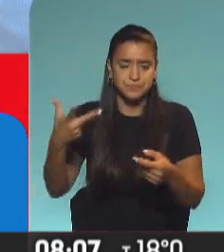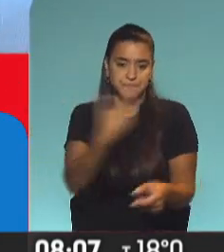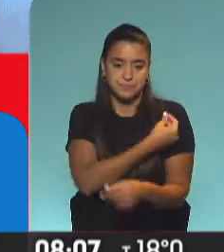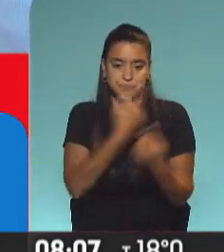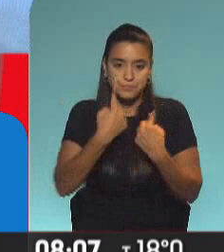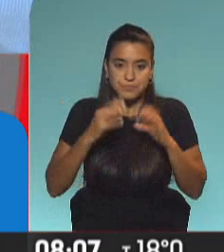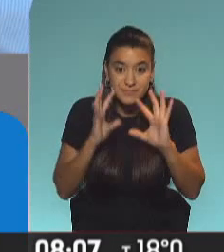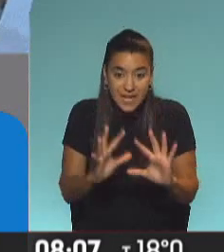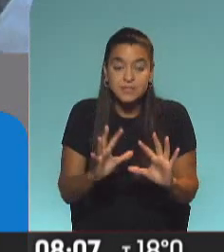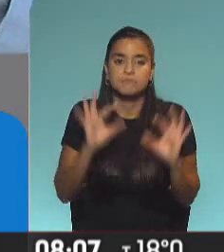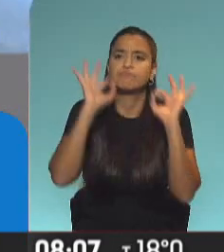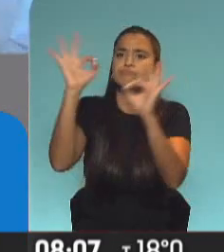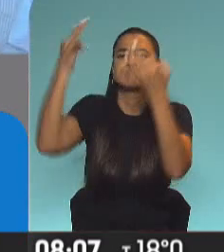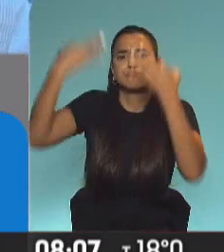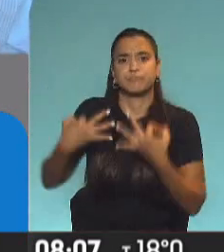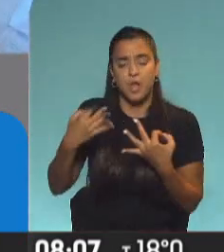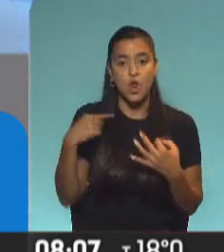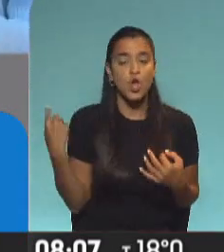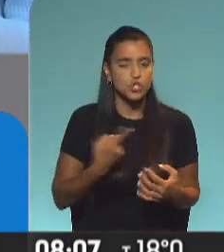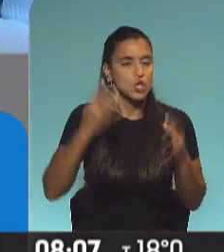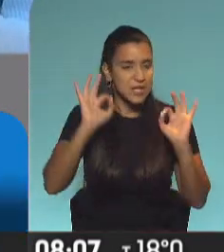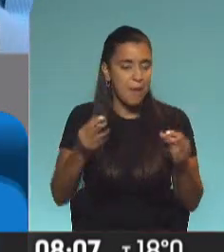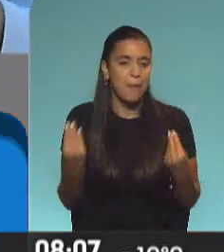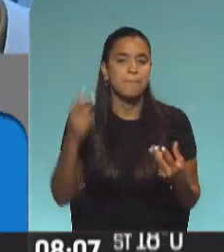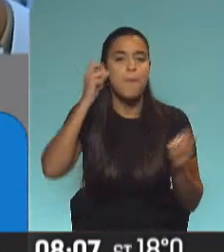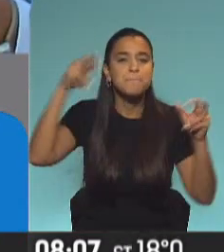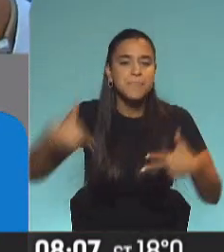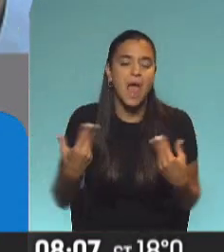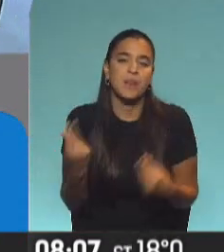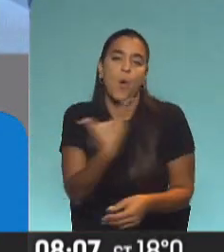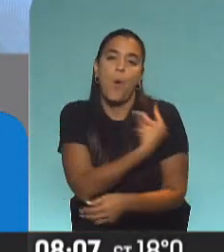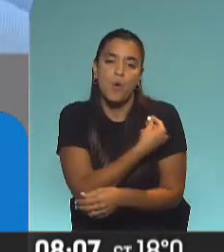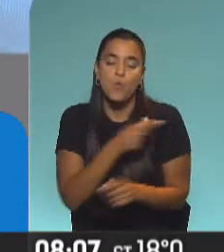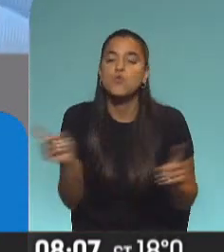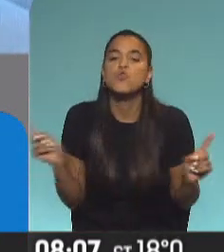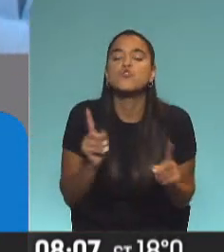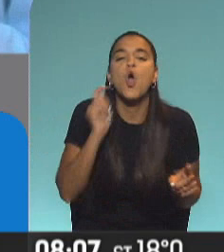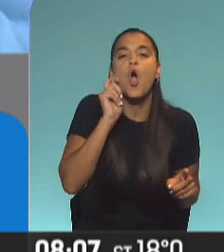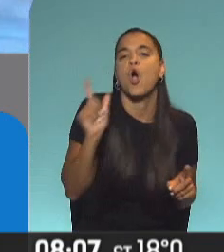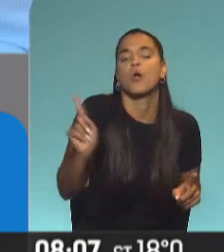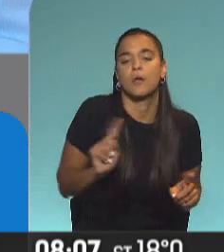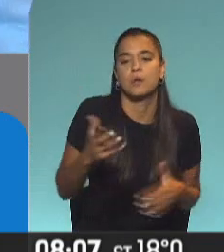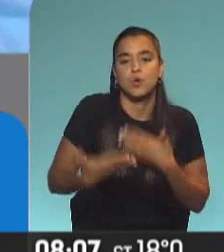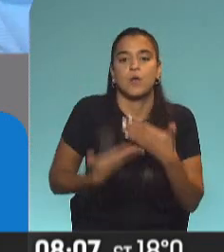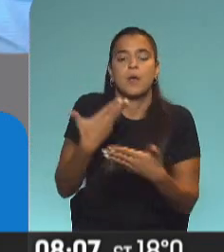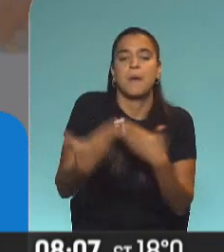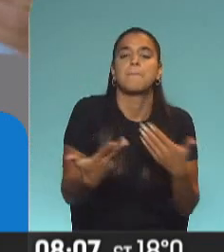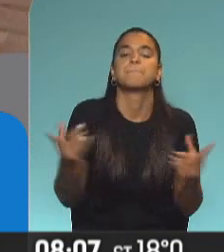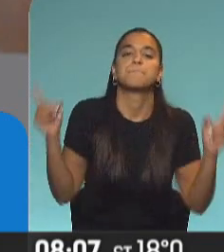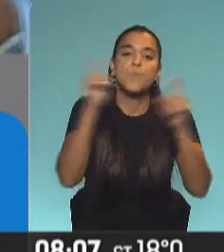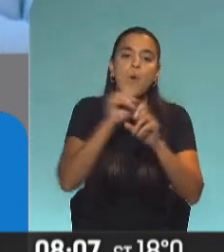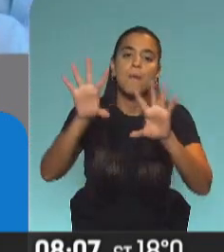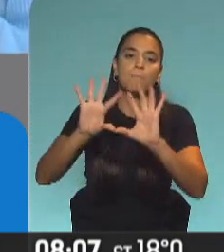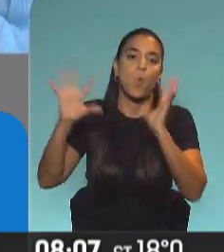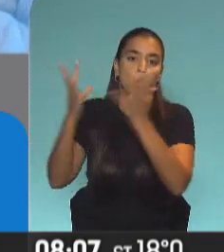estas características llegue. Estamos convencidos que una estrategia vacunal no va a lograr superar el problema a nivel